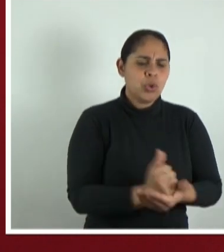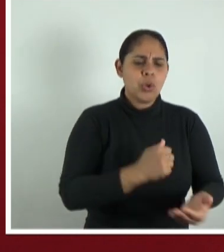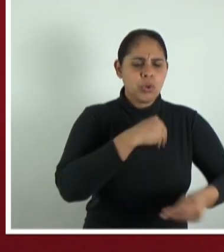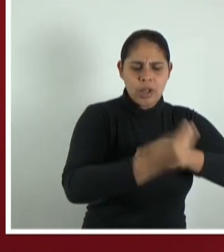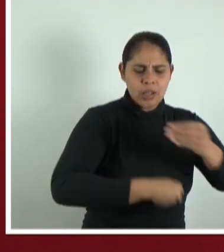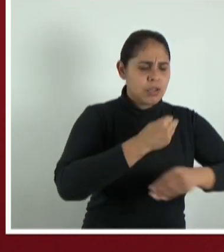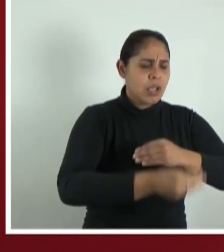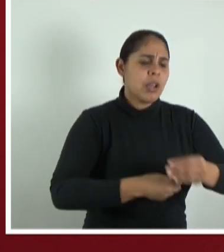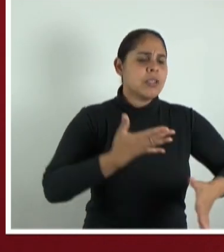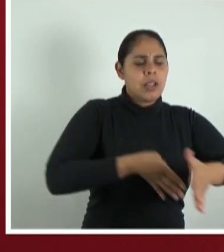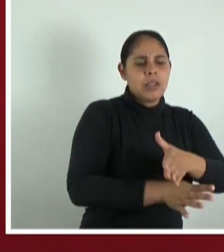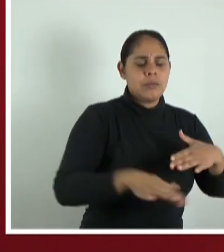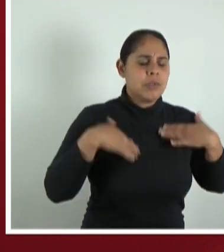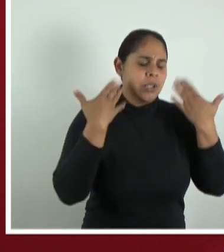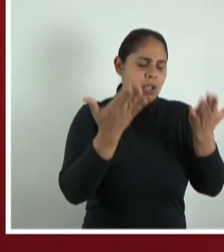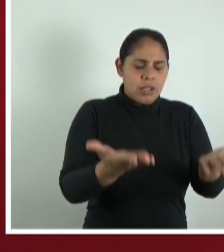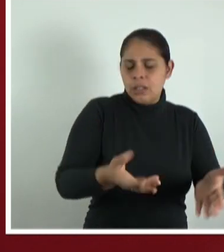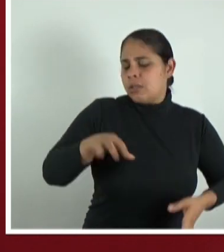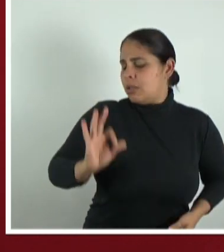Salmo 25, versículo 10.